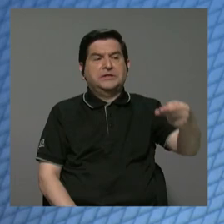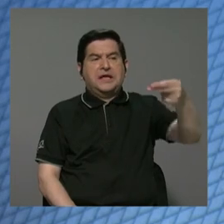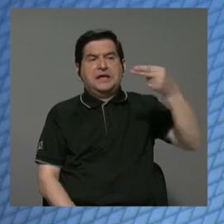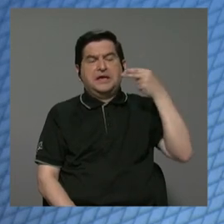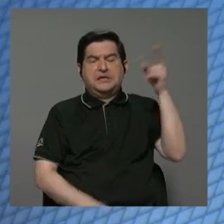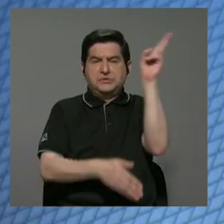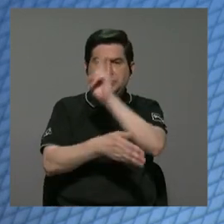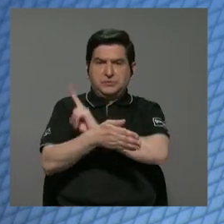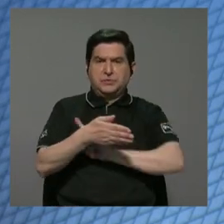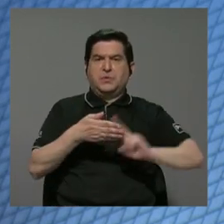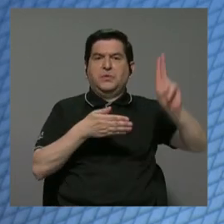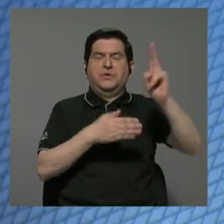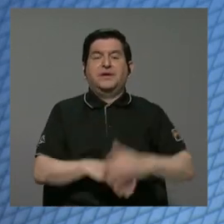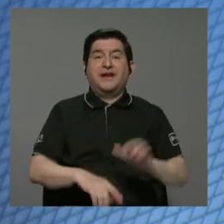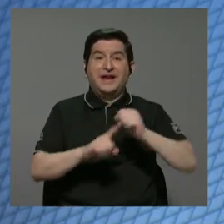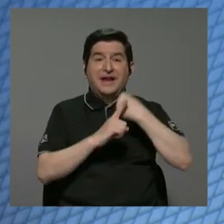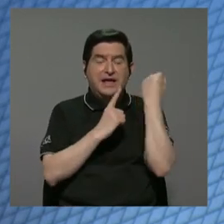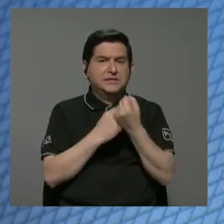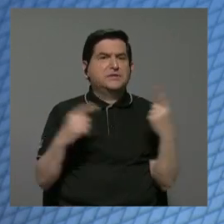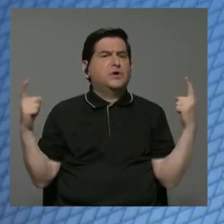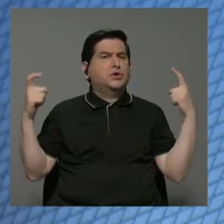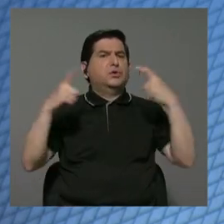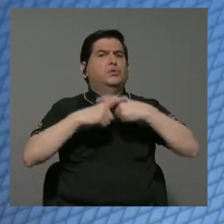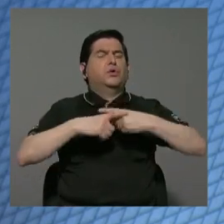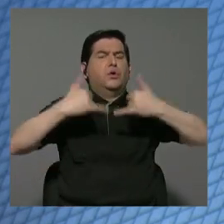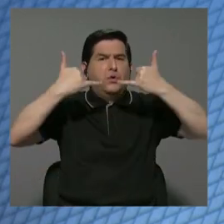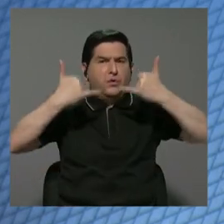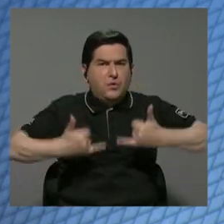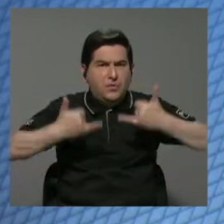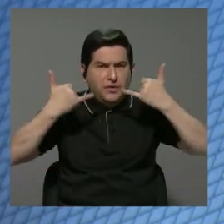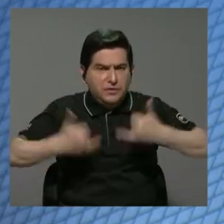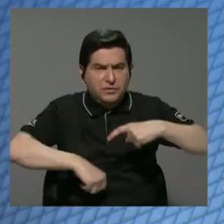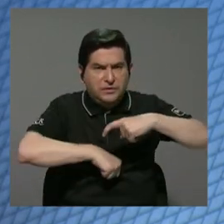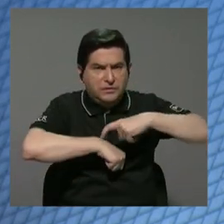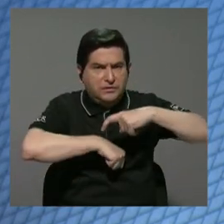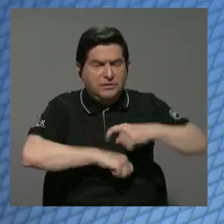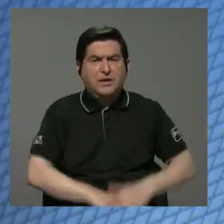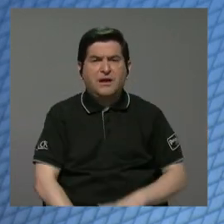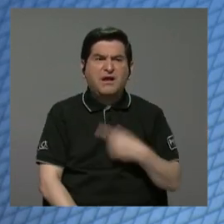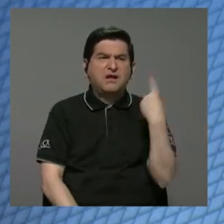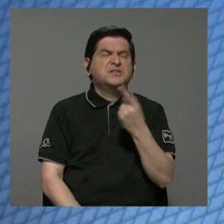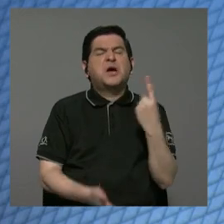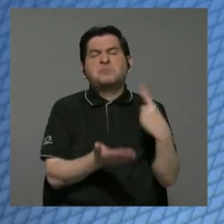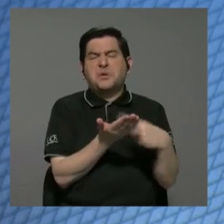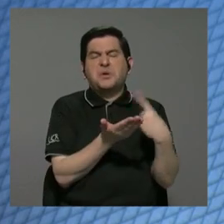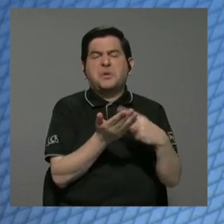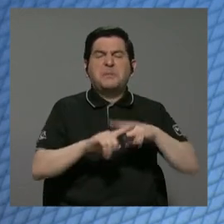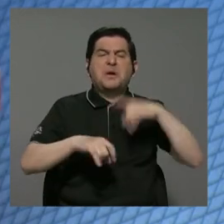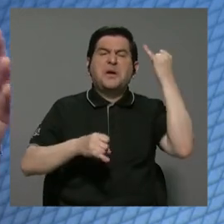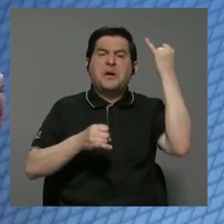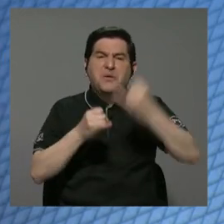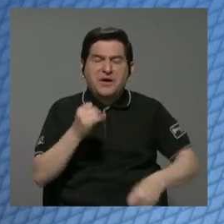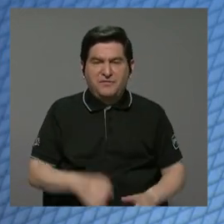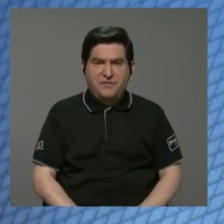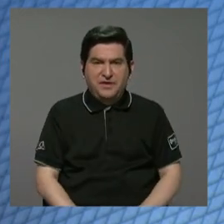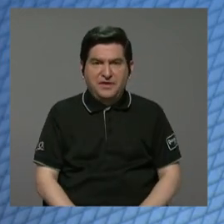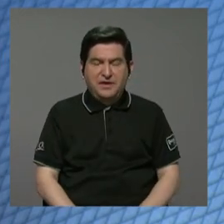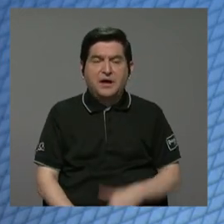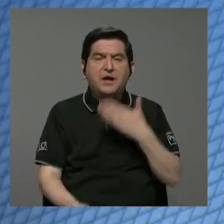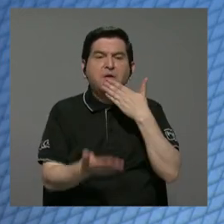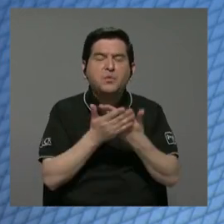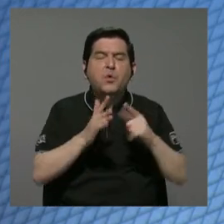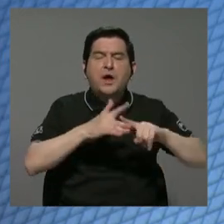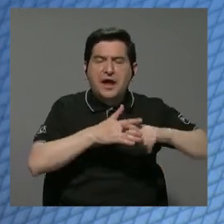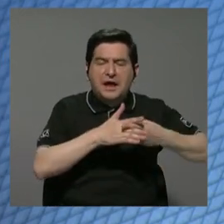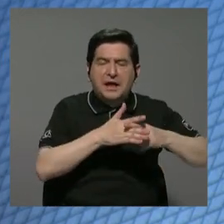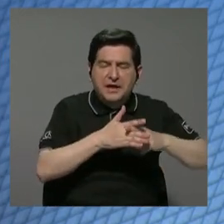la universidad, condiciones tan complejas como las que se viven en el presente. Siempre había discusiones, pero al final se llegaban algunos buenos arreglos